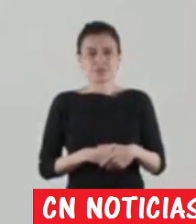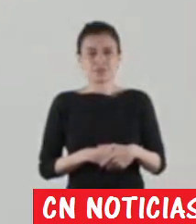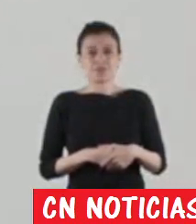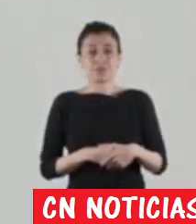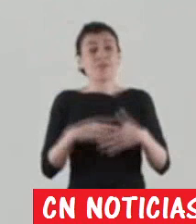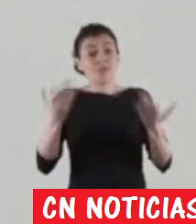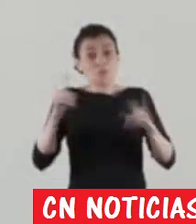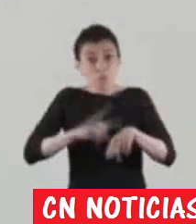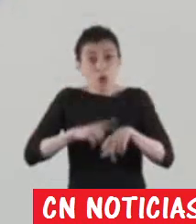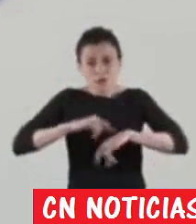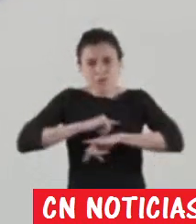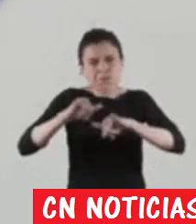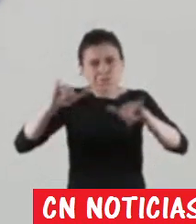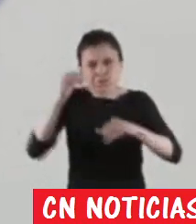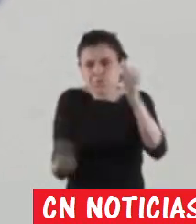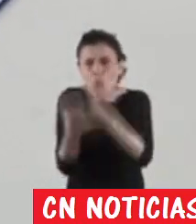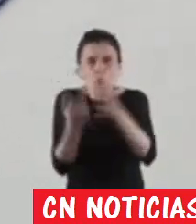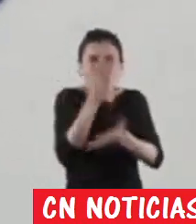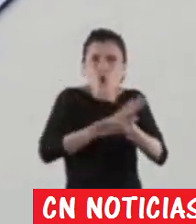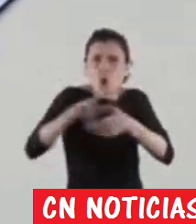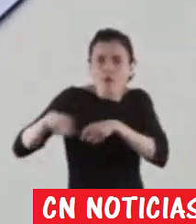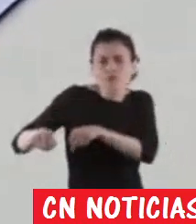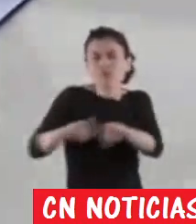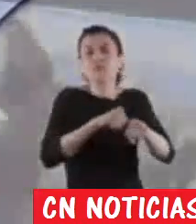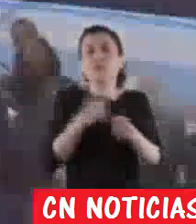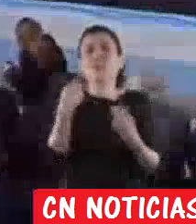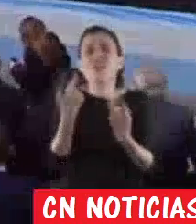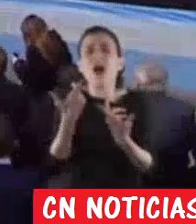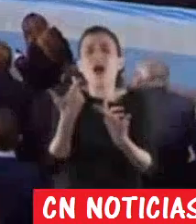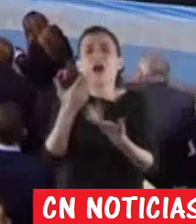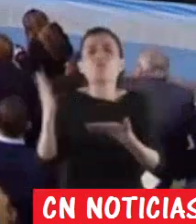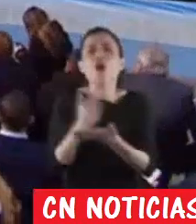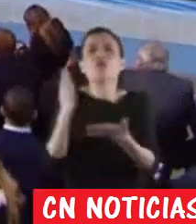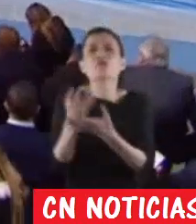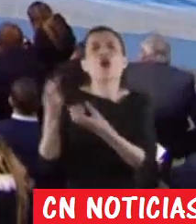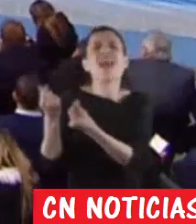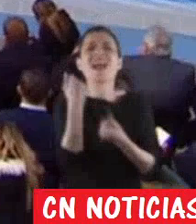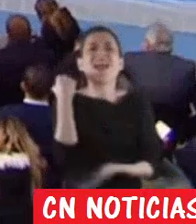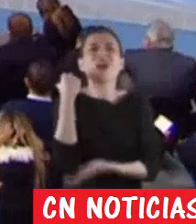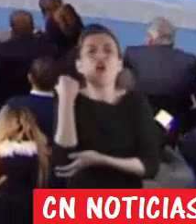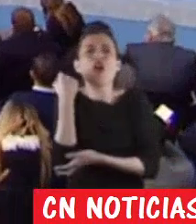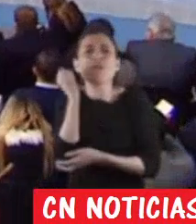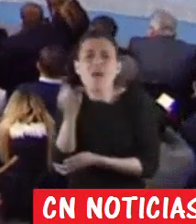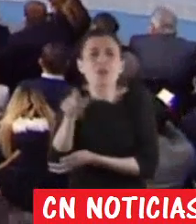Se promueve a través de estos mercados la producción de la economía social.